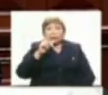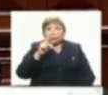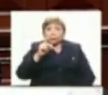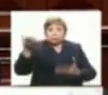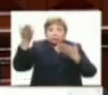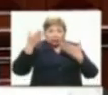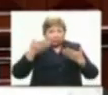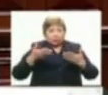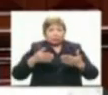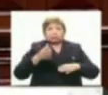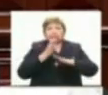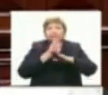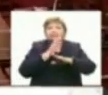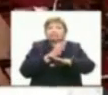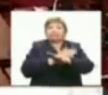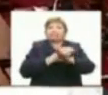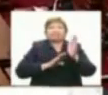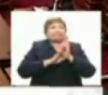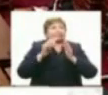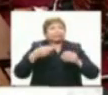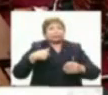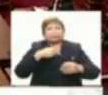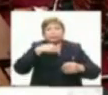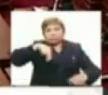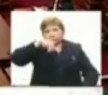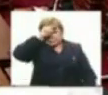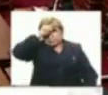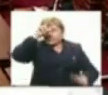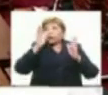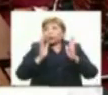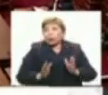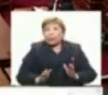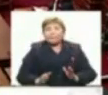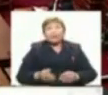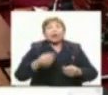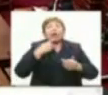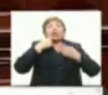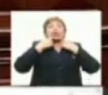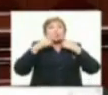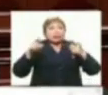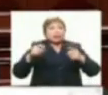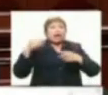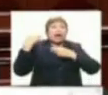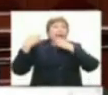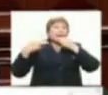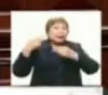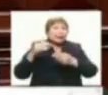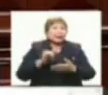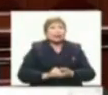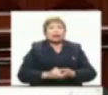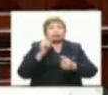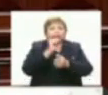trajo consigo una mejora real para la mayoría de los peruanos. Los denominados aborígenes continuaron